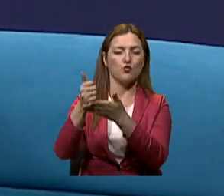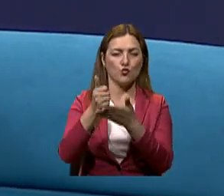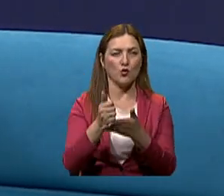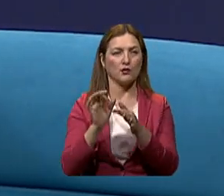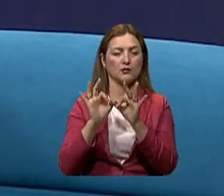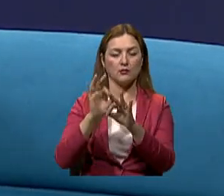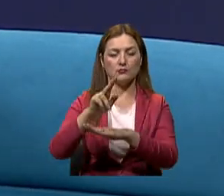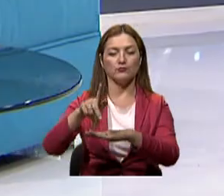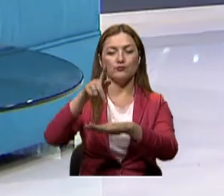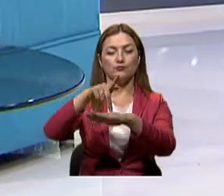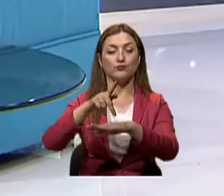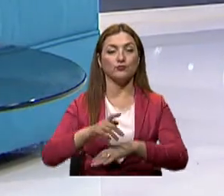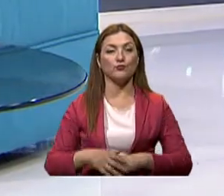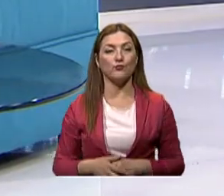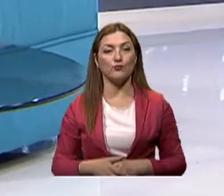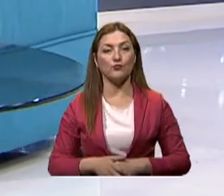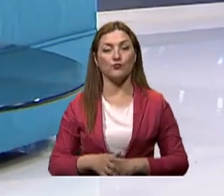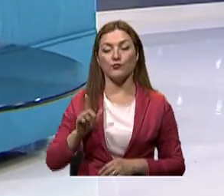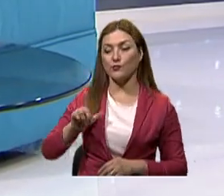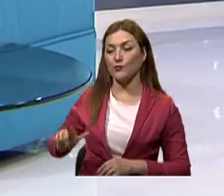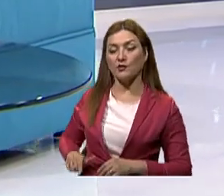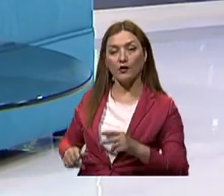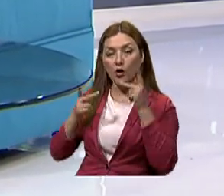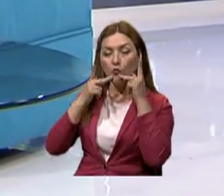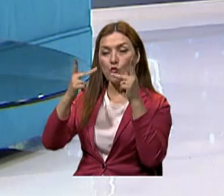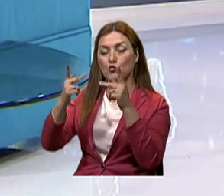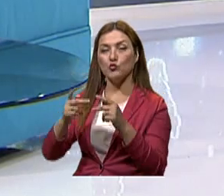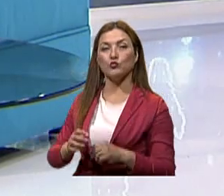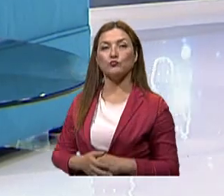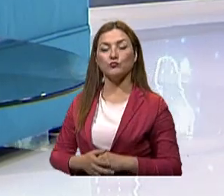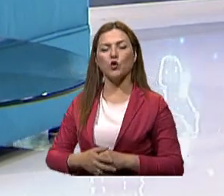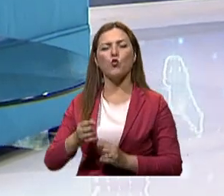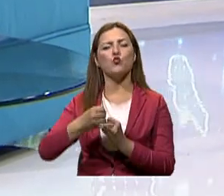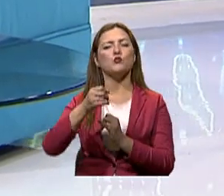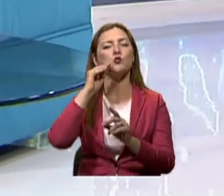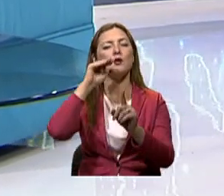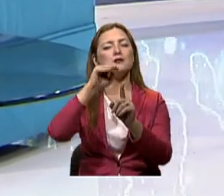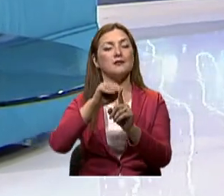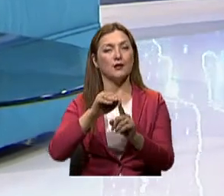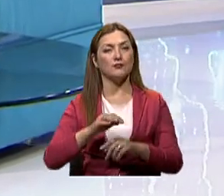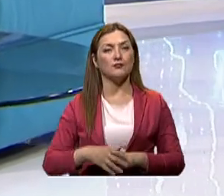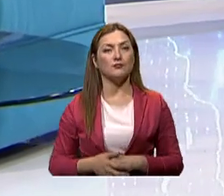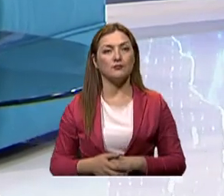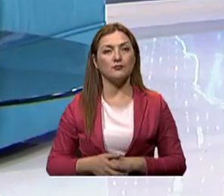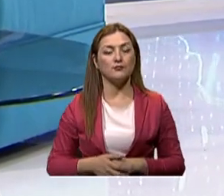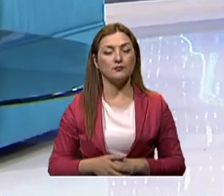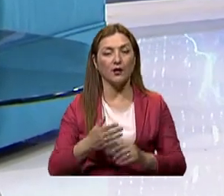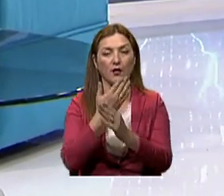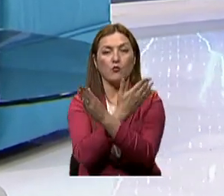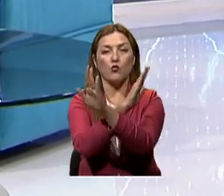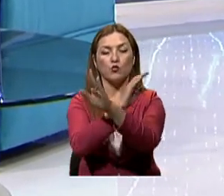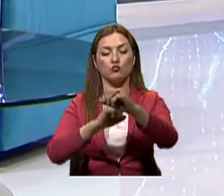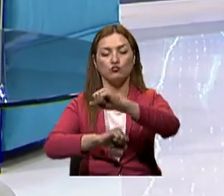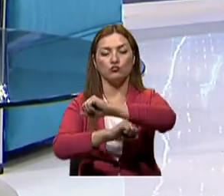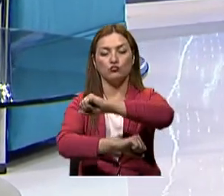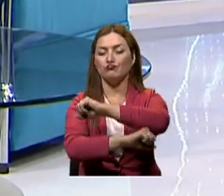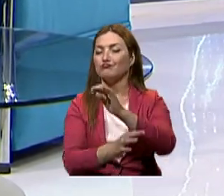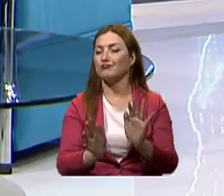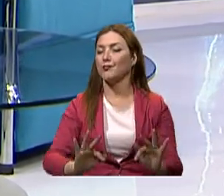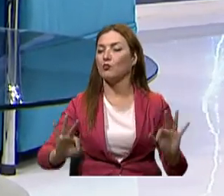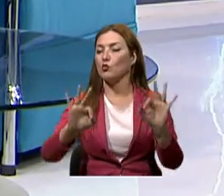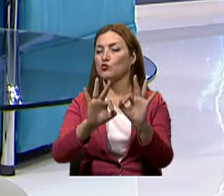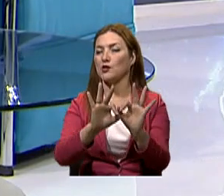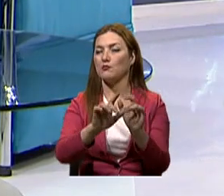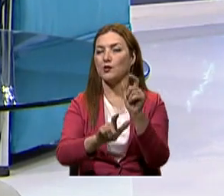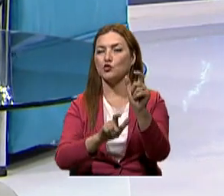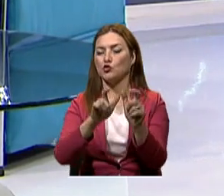excelentes profesionales. Es decir, desde la salud pública, ya nos queda un minuto, el último mensaje es, por ejemplo, sabemos que la prevención es lo fundamental. ¿Qué les